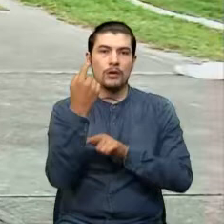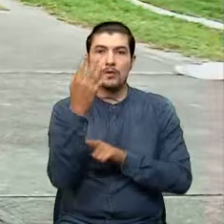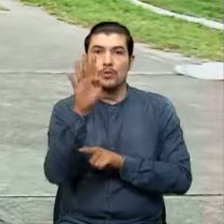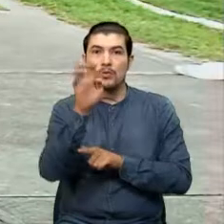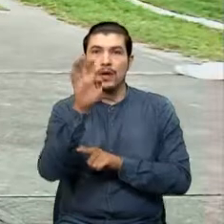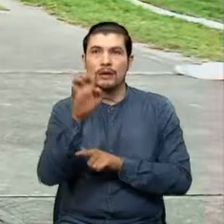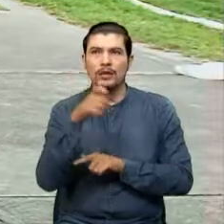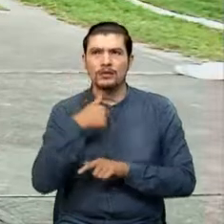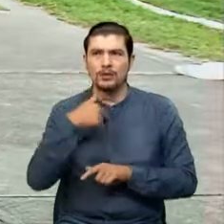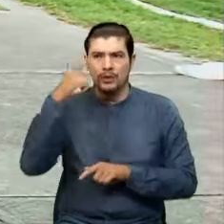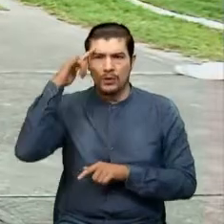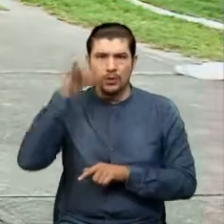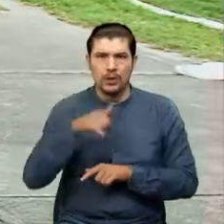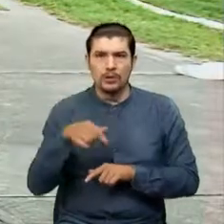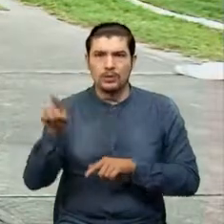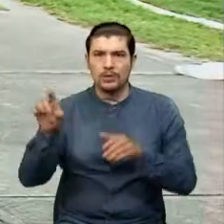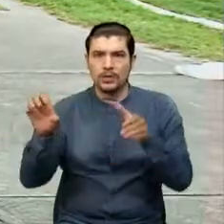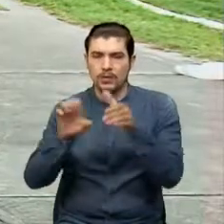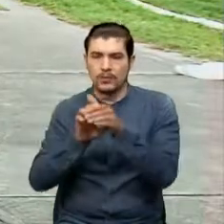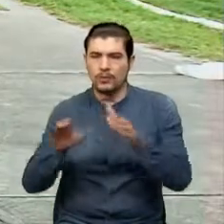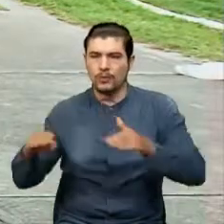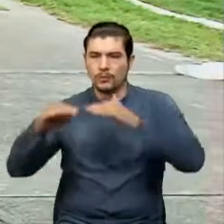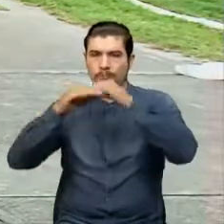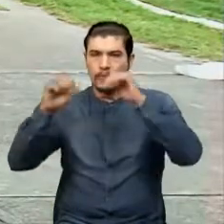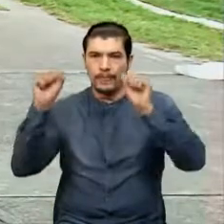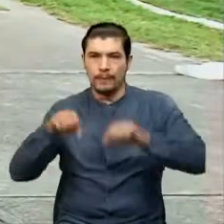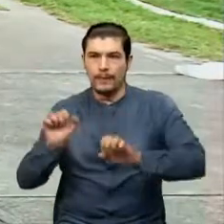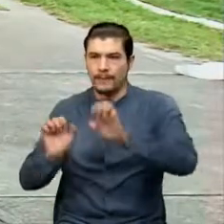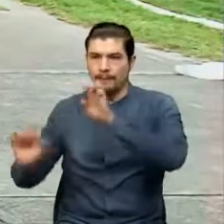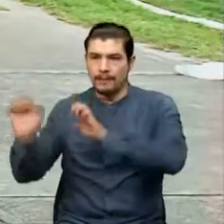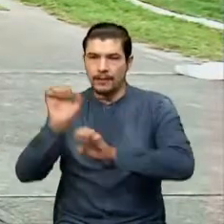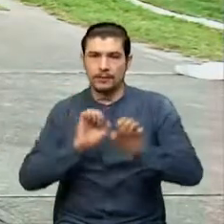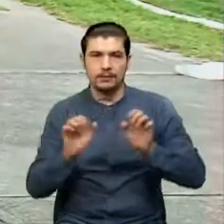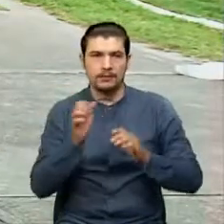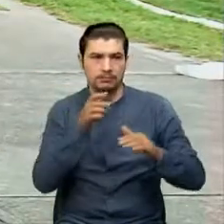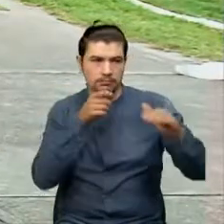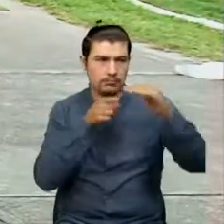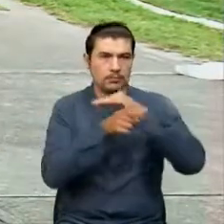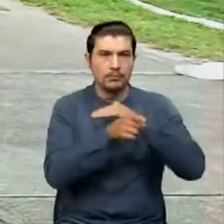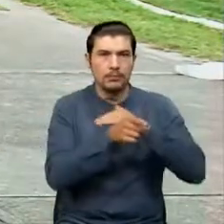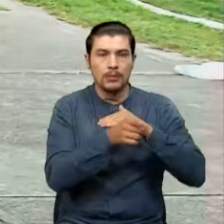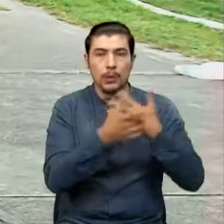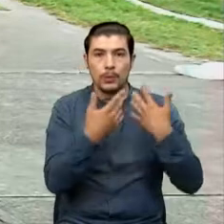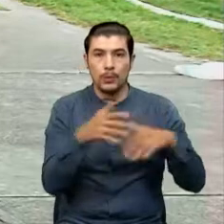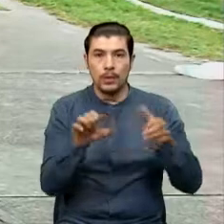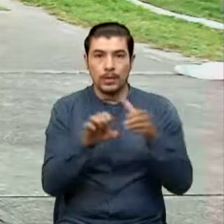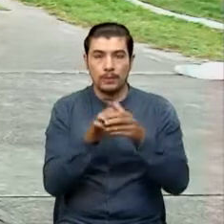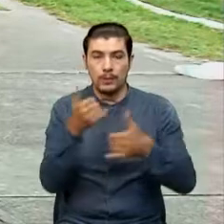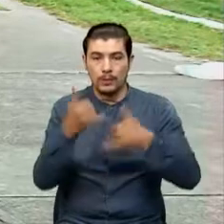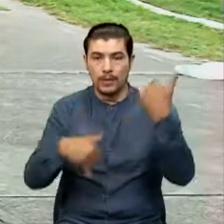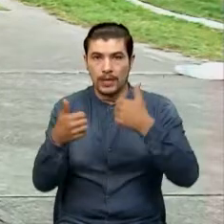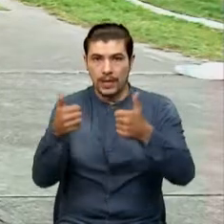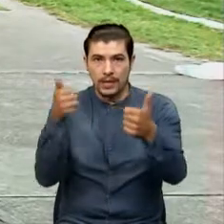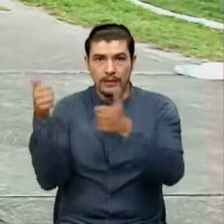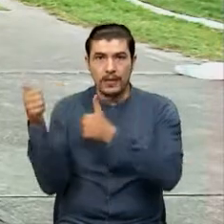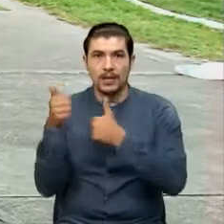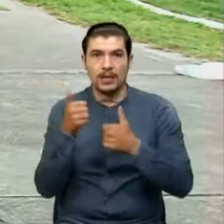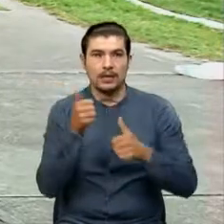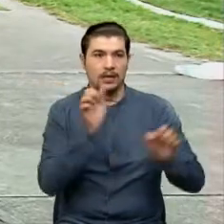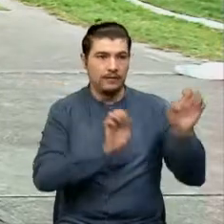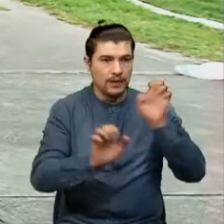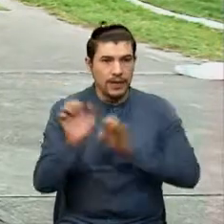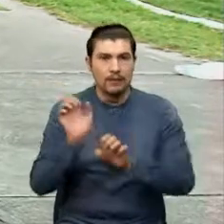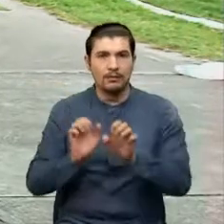equilibrado tanto no defensivo como lo ofensivo el equipo juega bien cuando tiene que defender se defiende bueno entonces